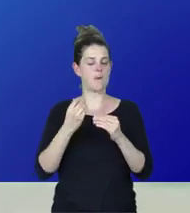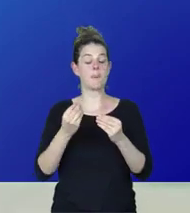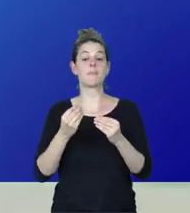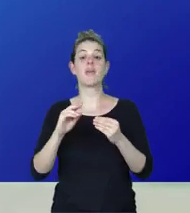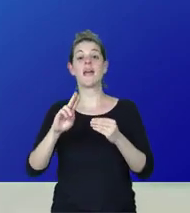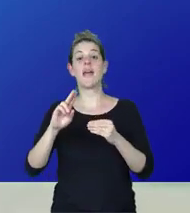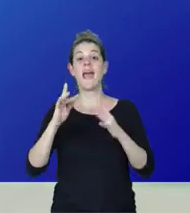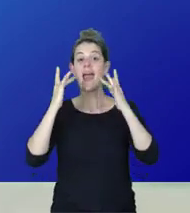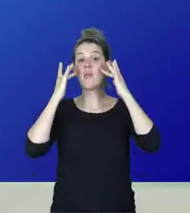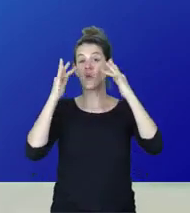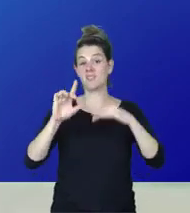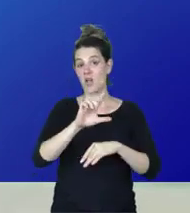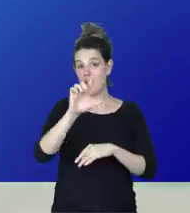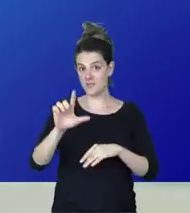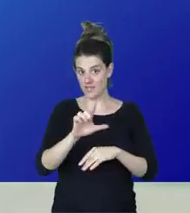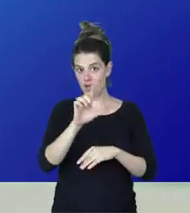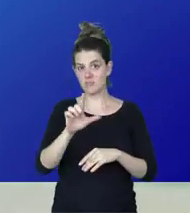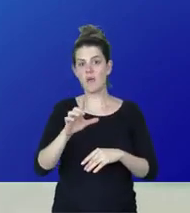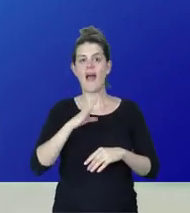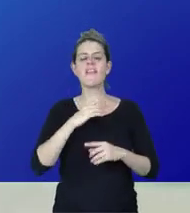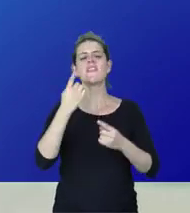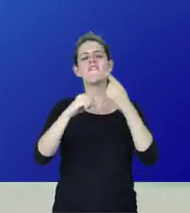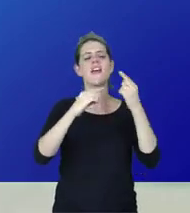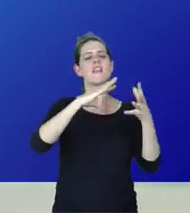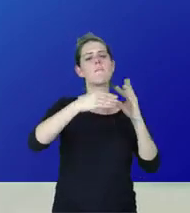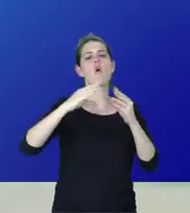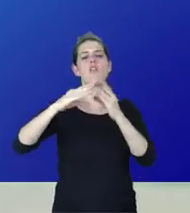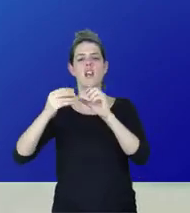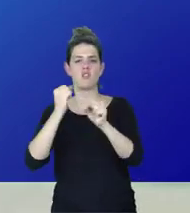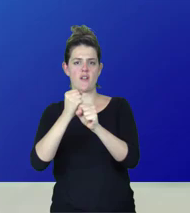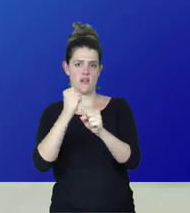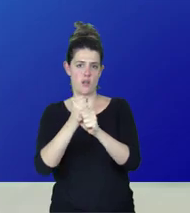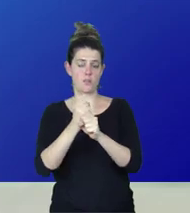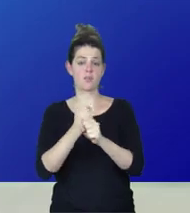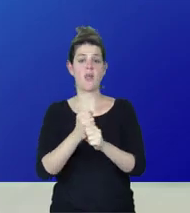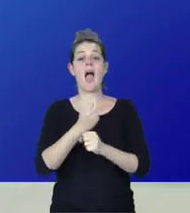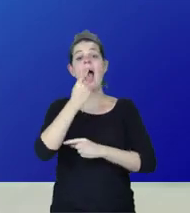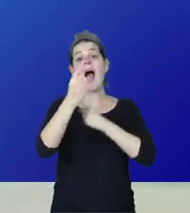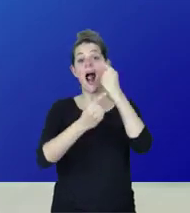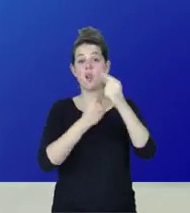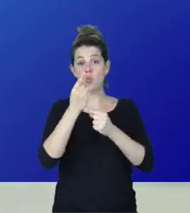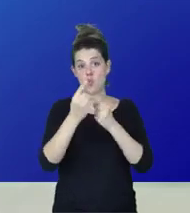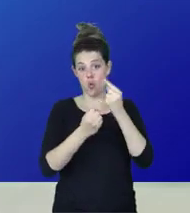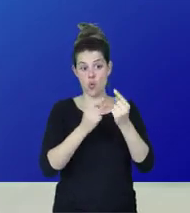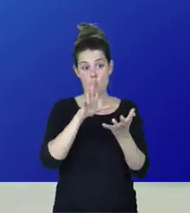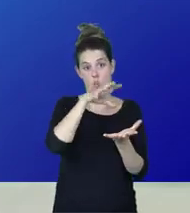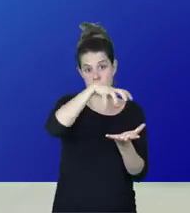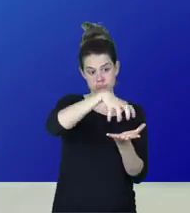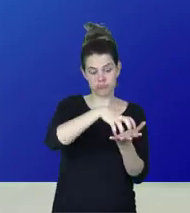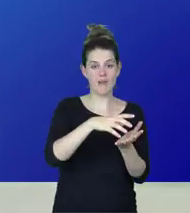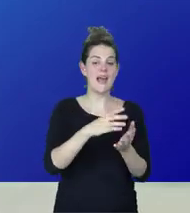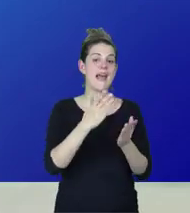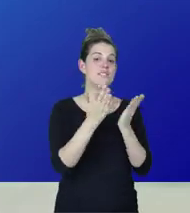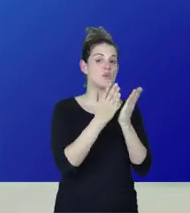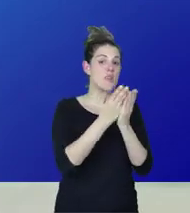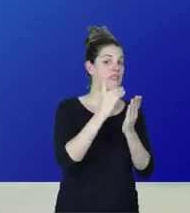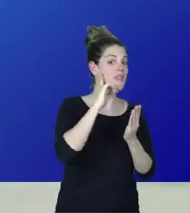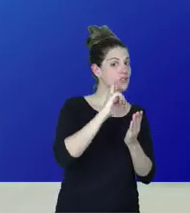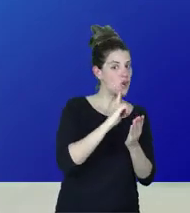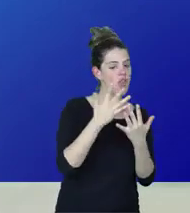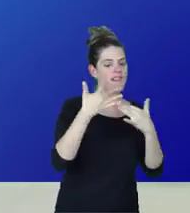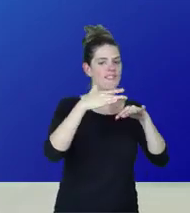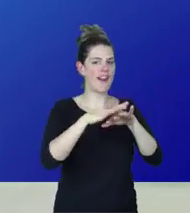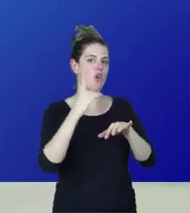es que dentro de la educación media hay distintos modelos de trabajo. En algunos casos los estudiantes están integrados con